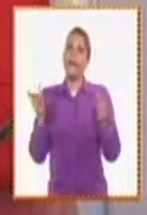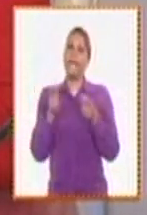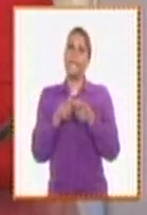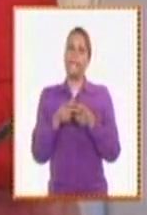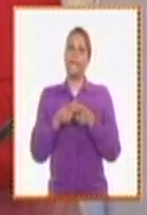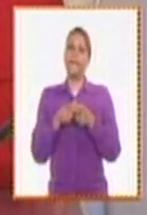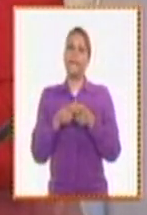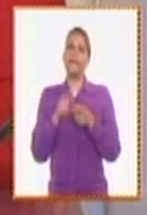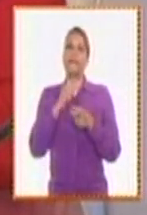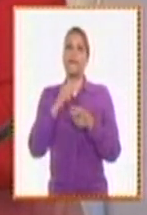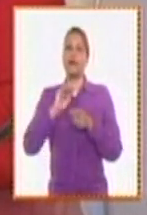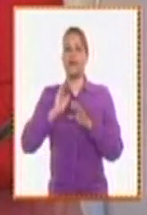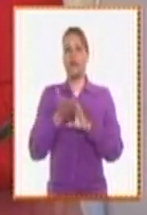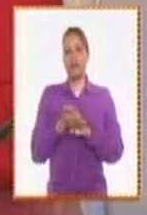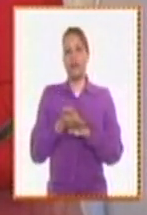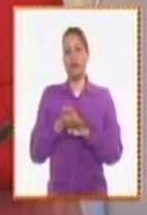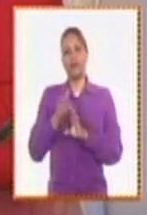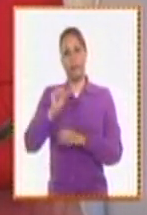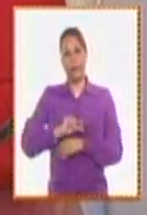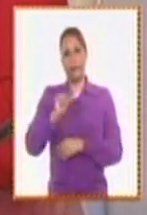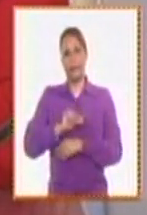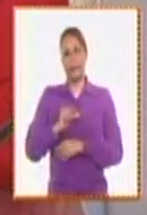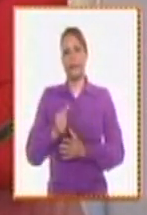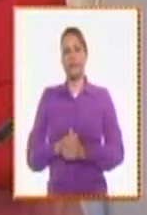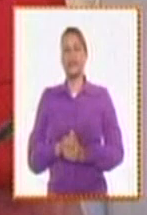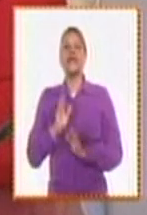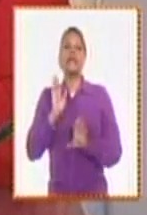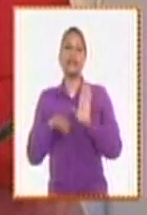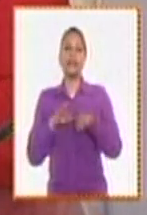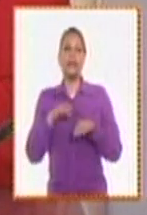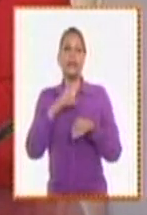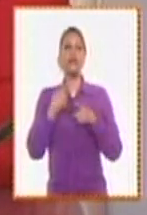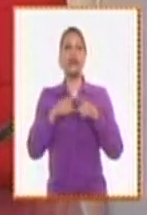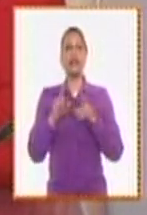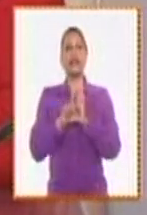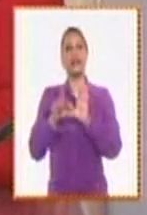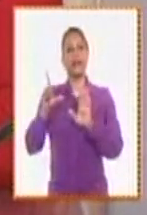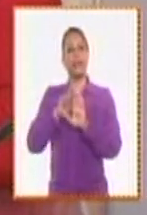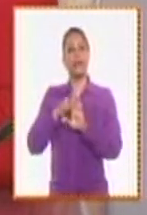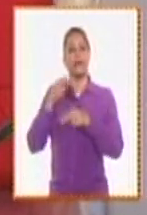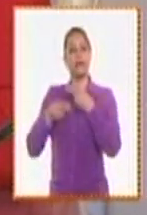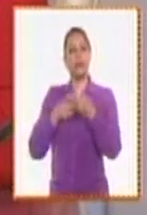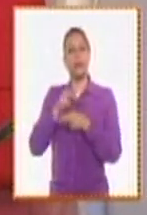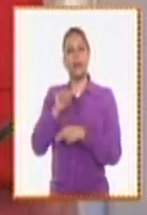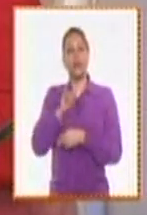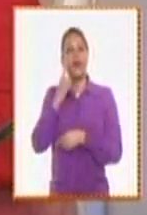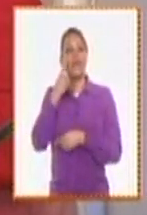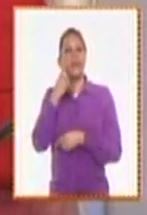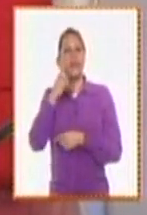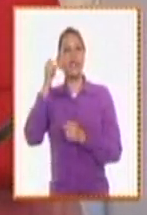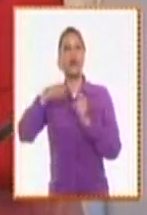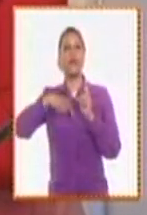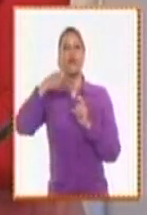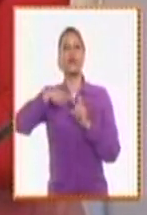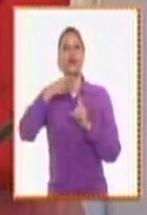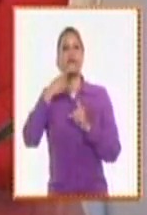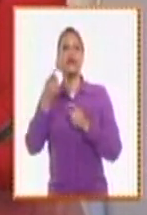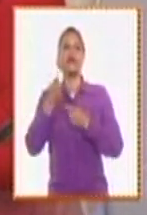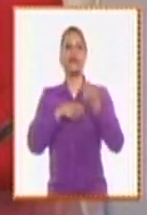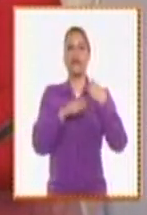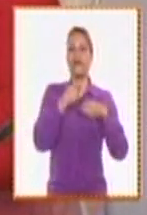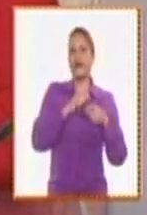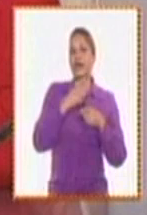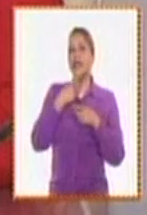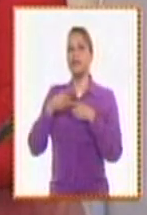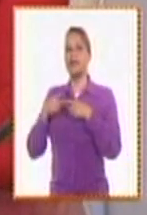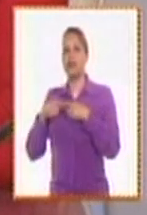respuesta en correspondencia con las conductas que cometieron, pero también con el comportamiento que tuvieron durante la tramitación